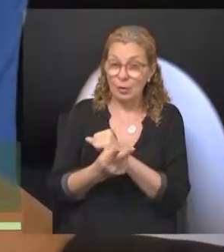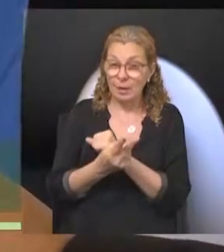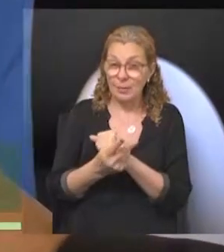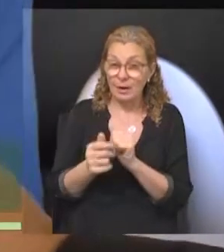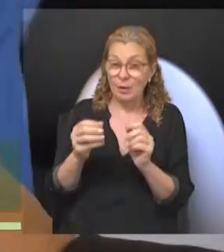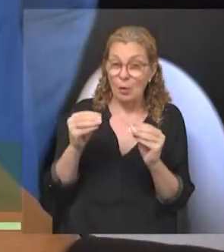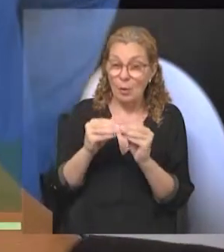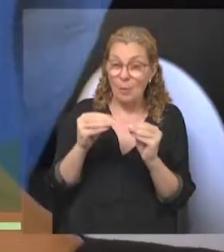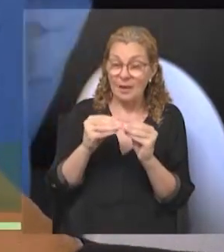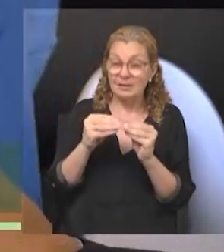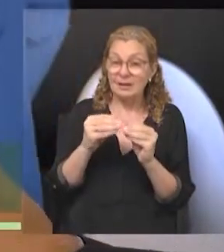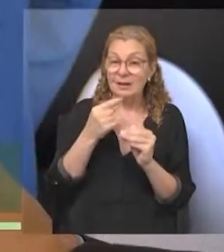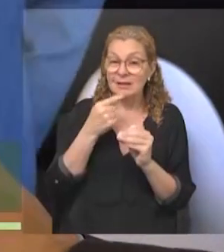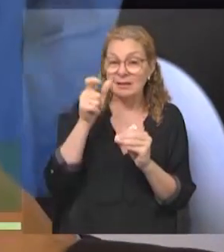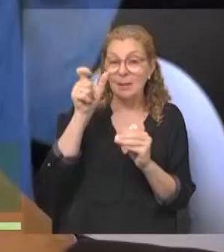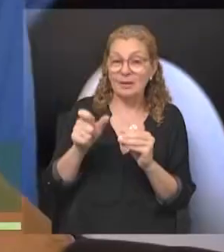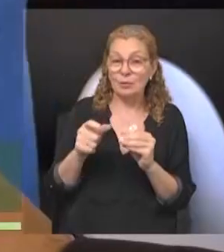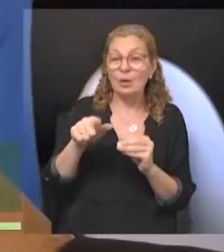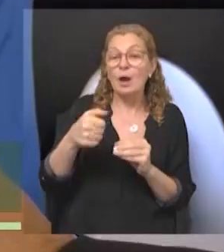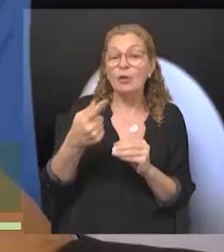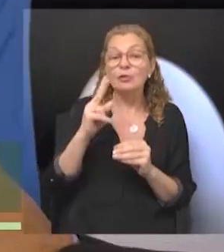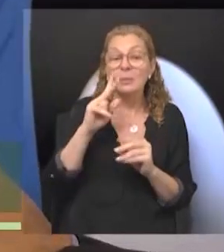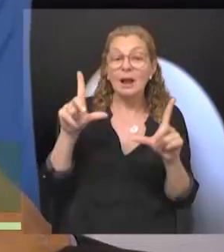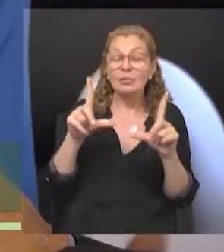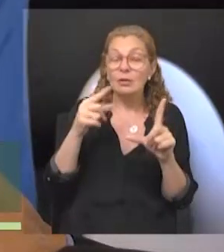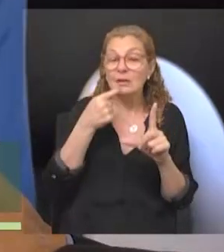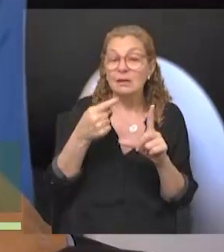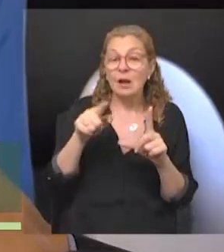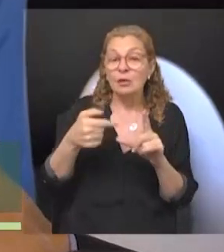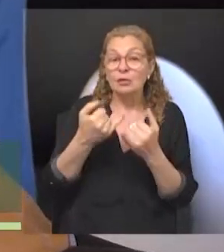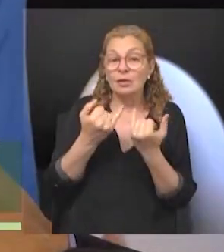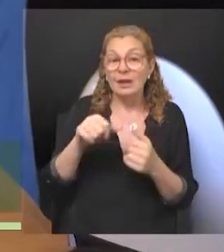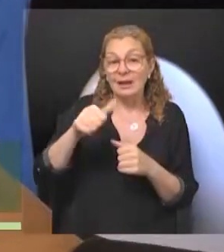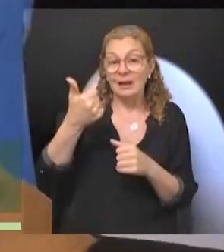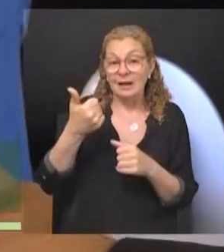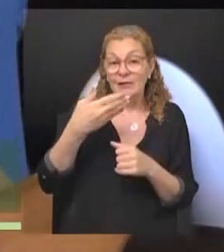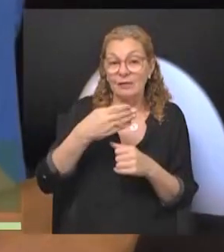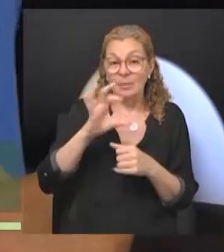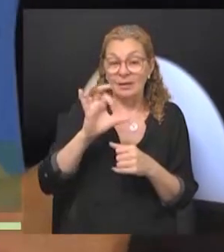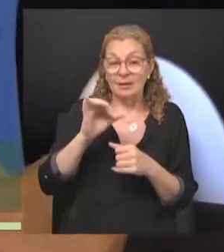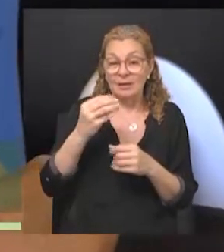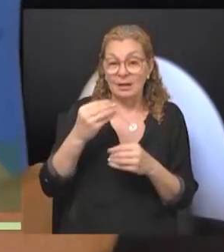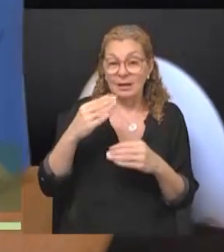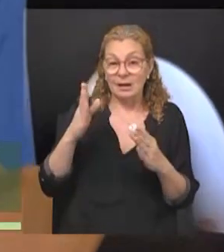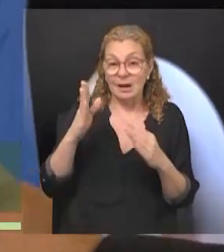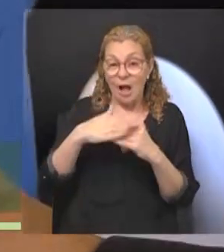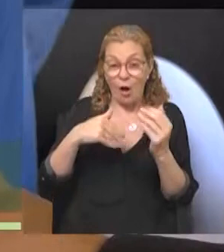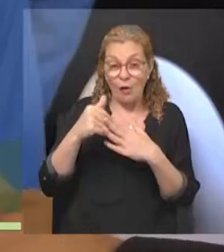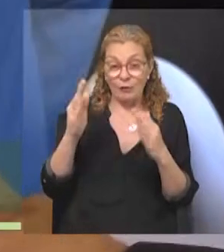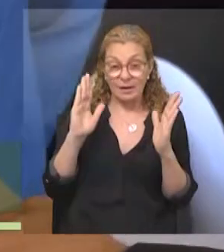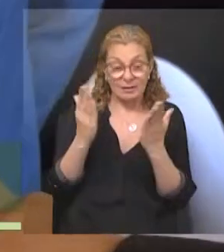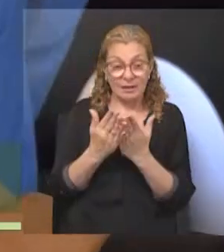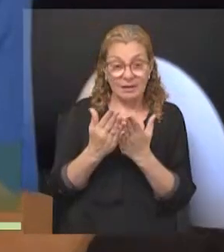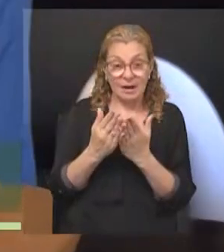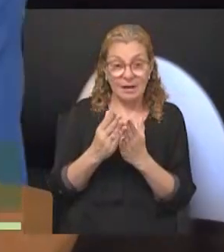compañero compañera para la persona que está del otro lado de decir al otro día el triunfo del plebiscito Cuál es la obra que se cierra ninguna